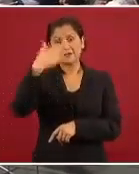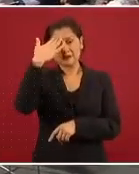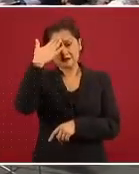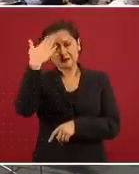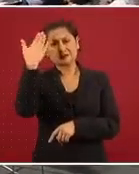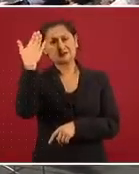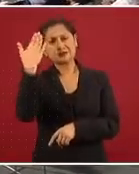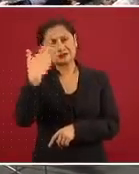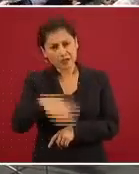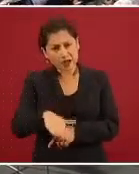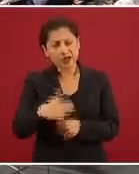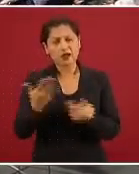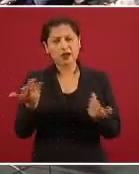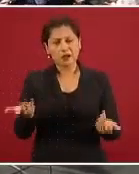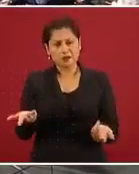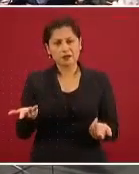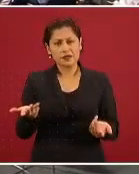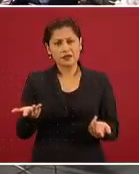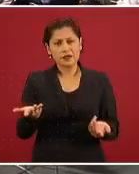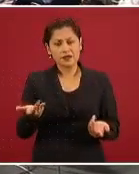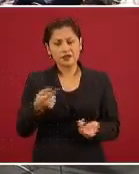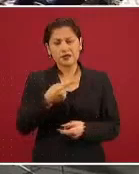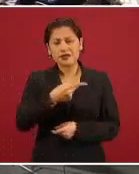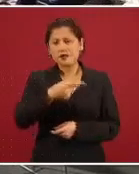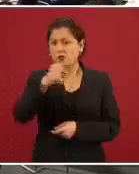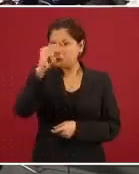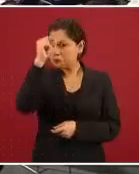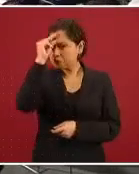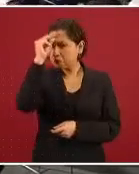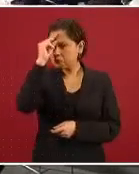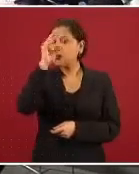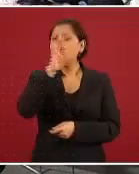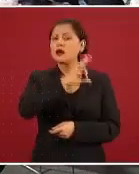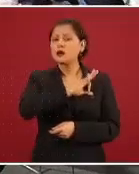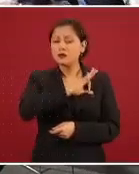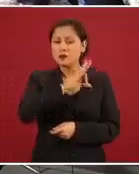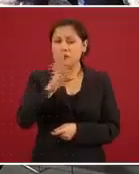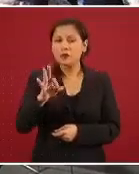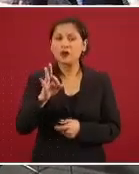participa más, ayuda más.